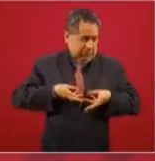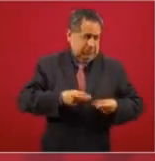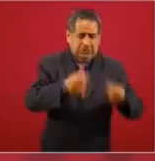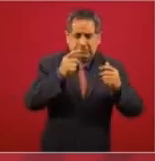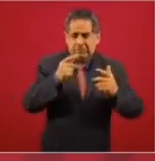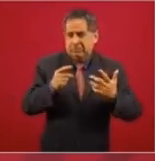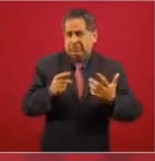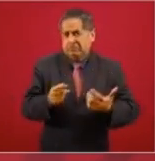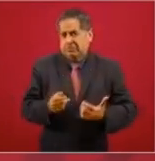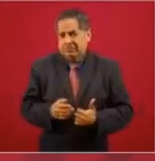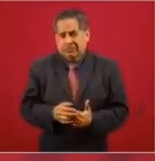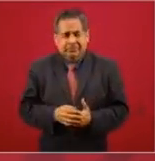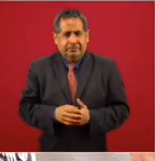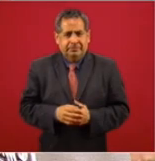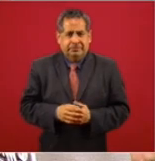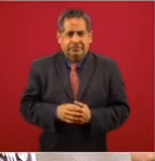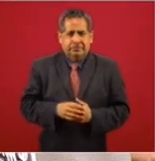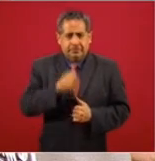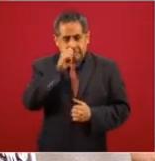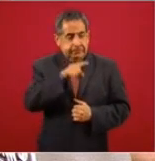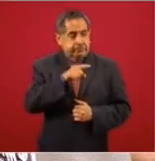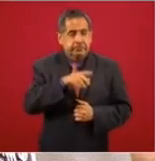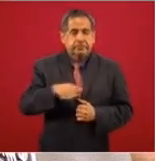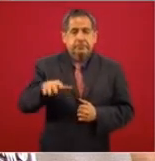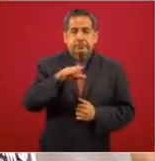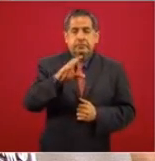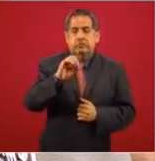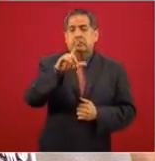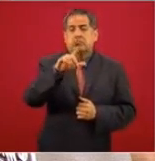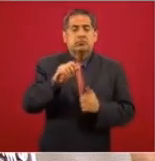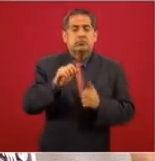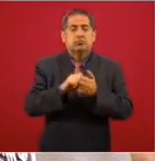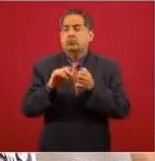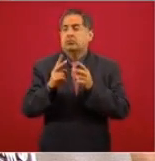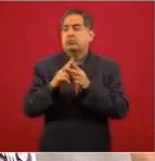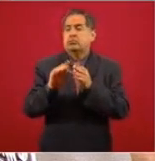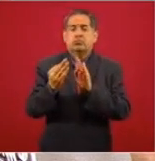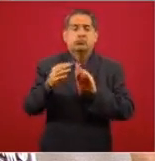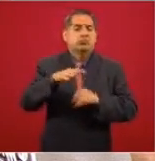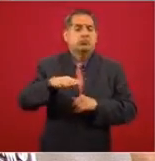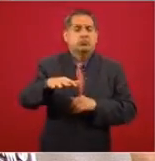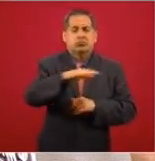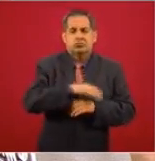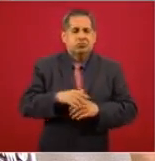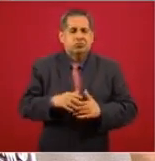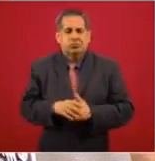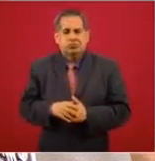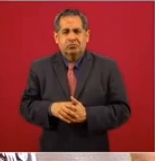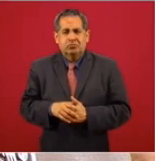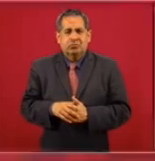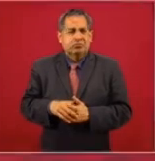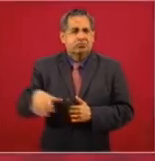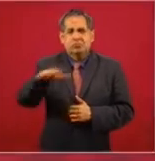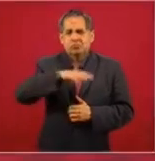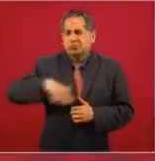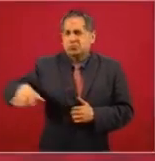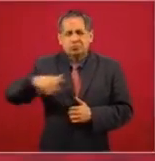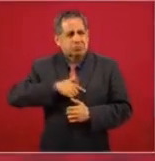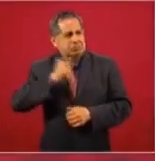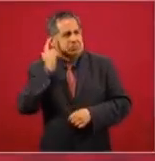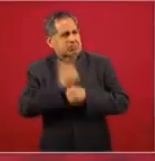en las colonias, con los vecinos, todos dándose cuenta.